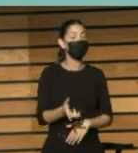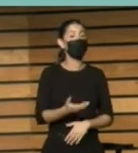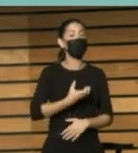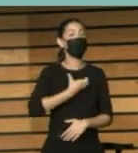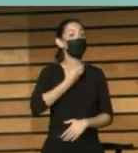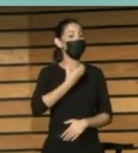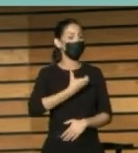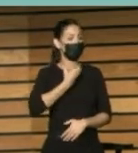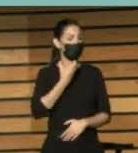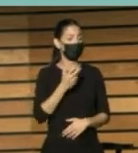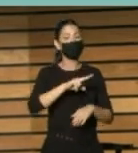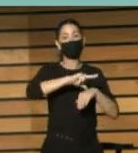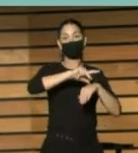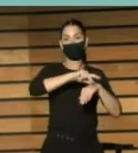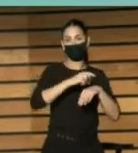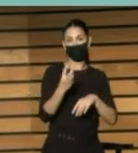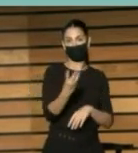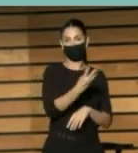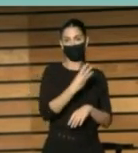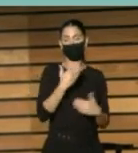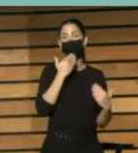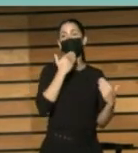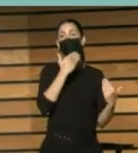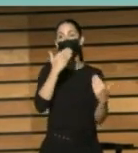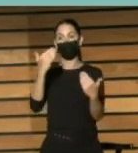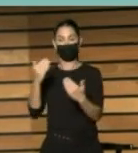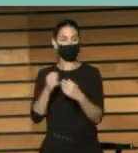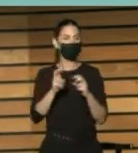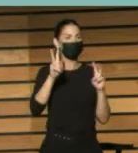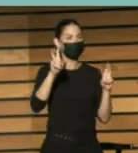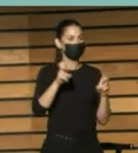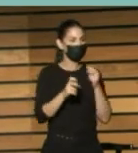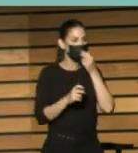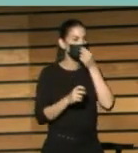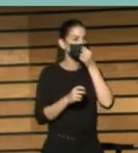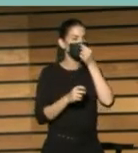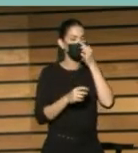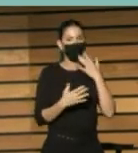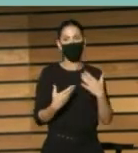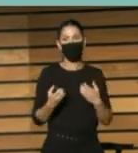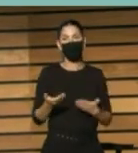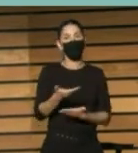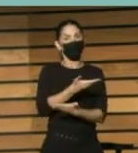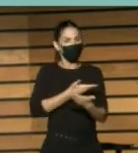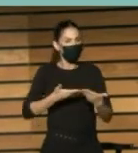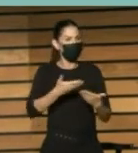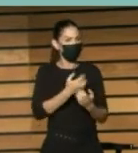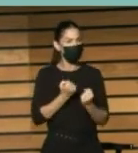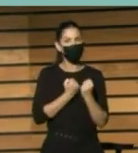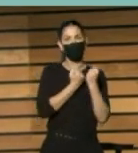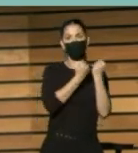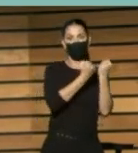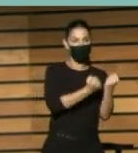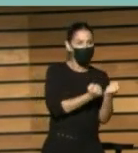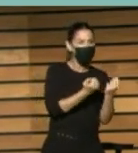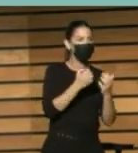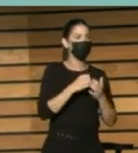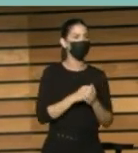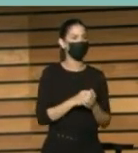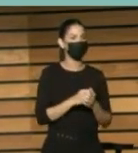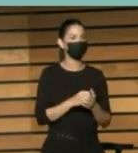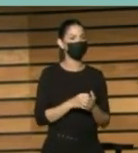al Cabildo de Gran Canarias por todo el trabajo, por sumar con nosotros y por